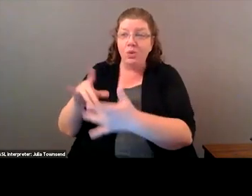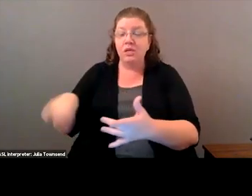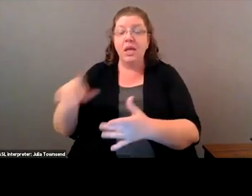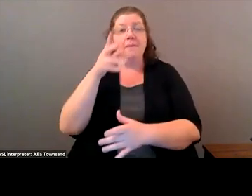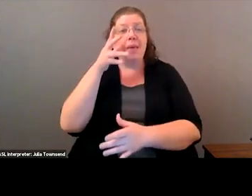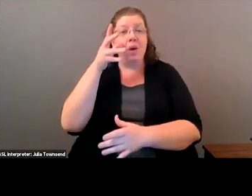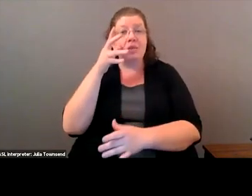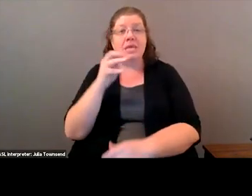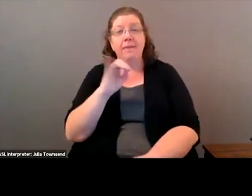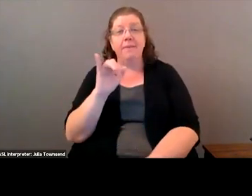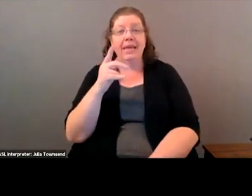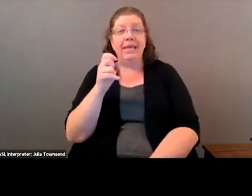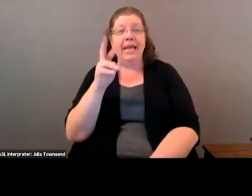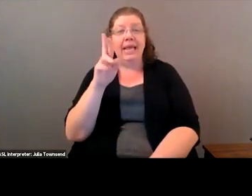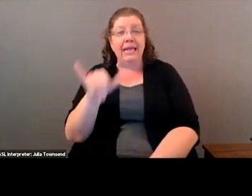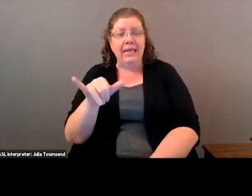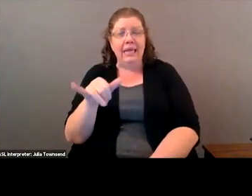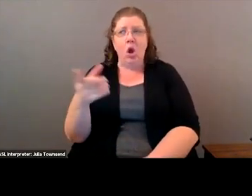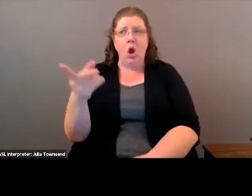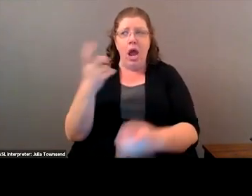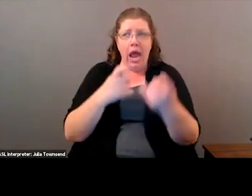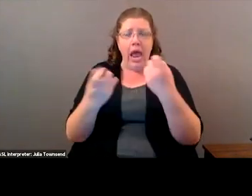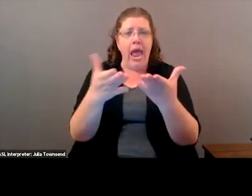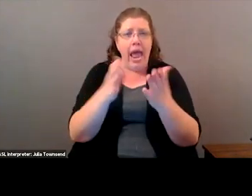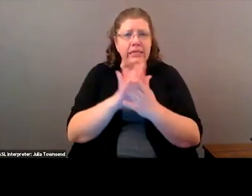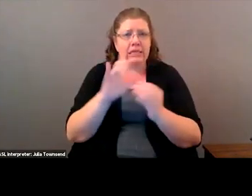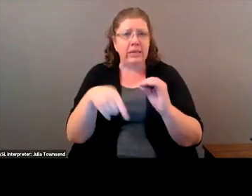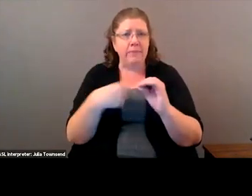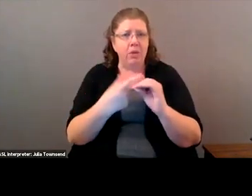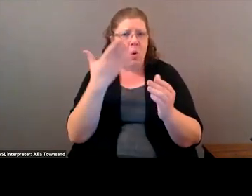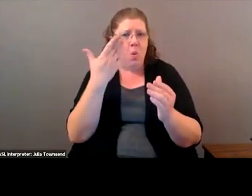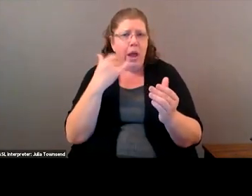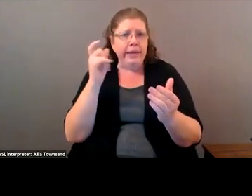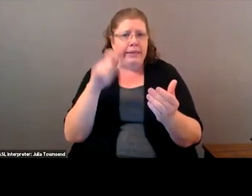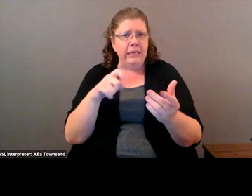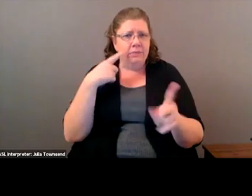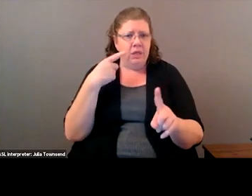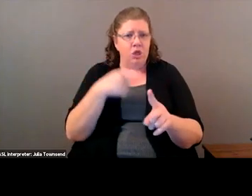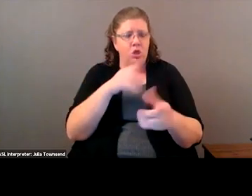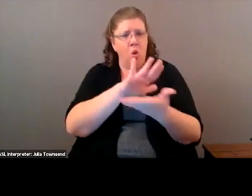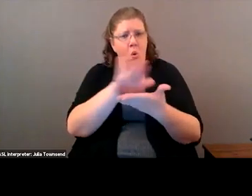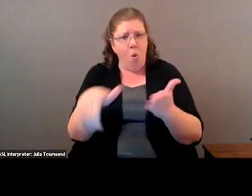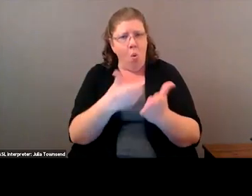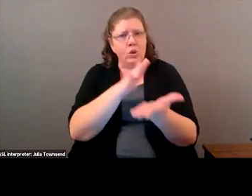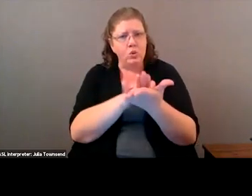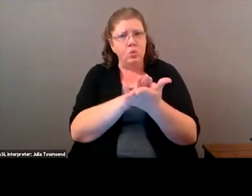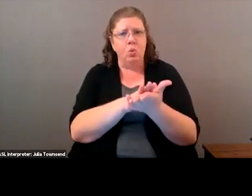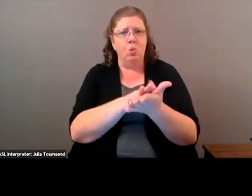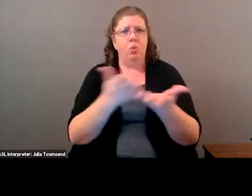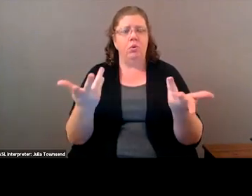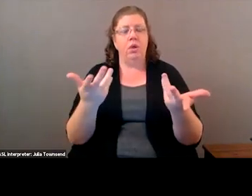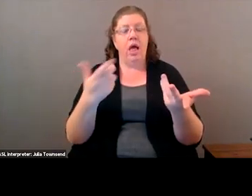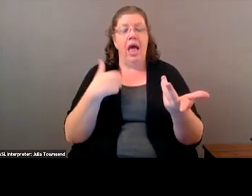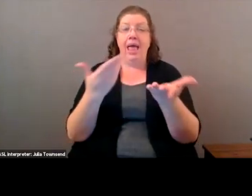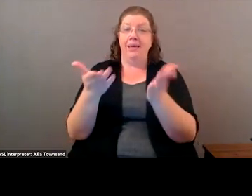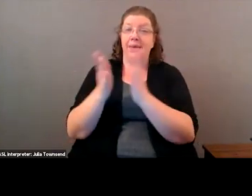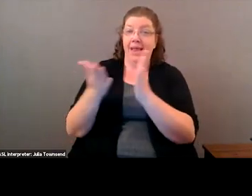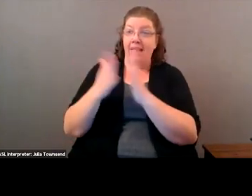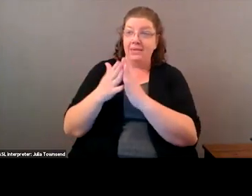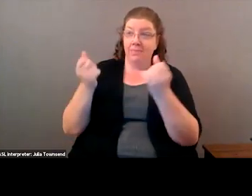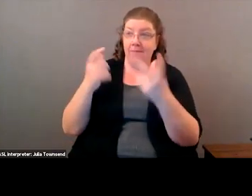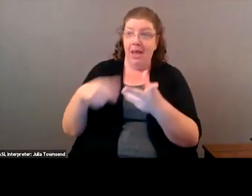no lo han sido los padres se maquillan y están pidiendo que se haga esto en